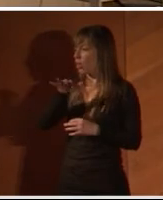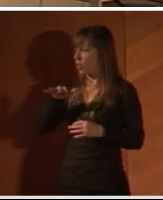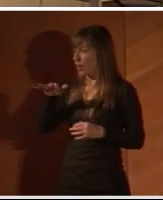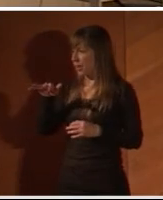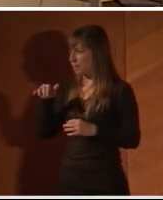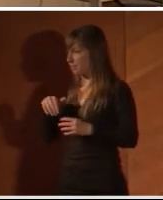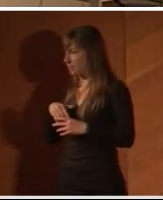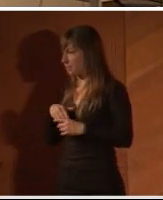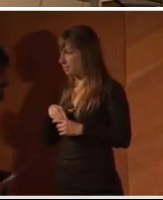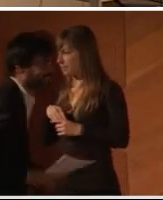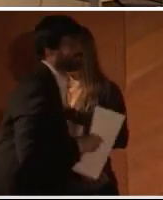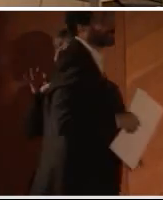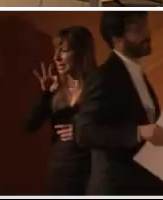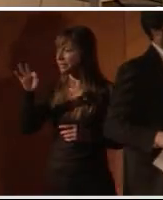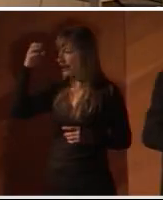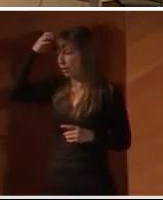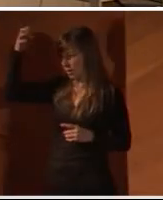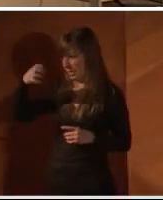Reyes. Rubén, adelante.